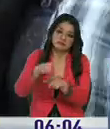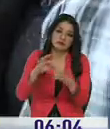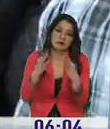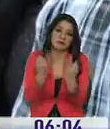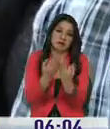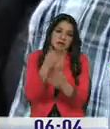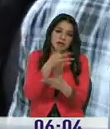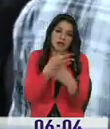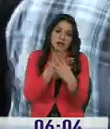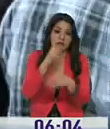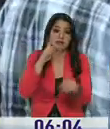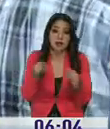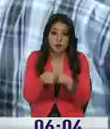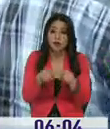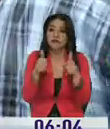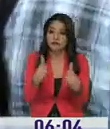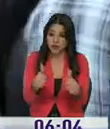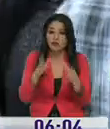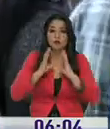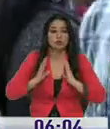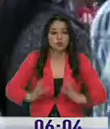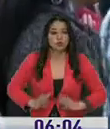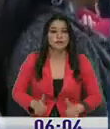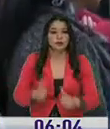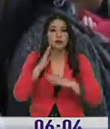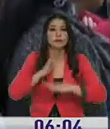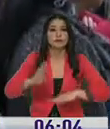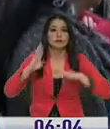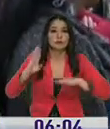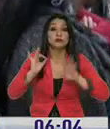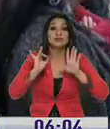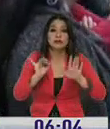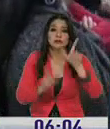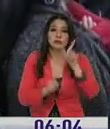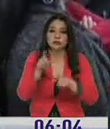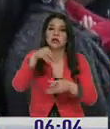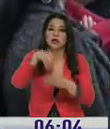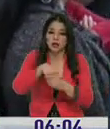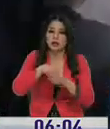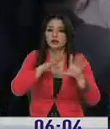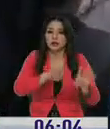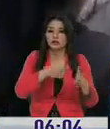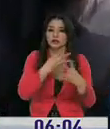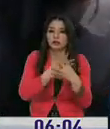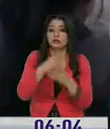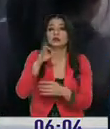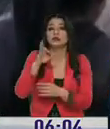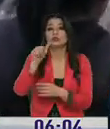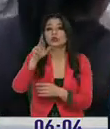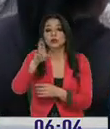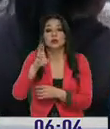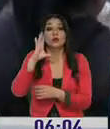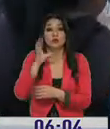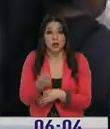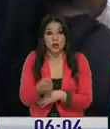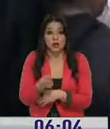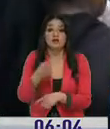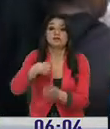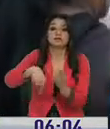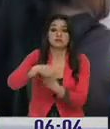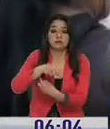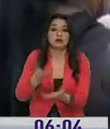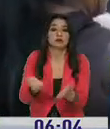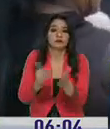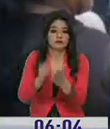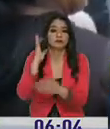con quienes firman un acuerdo de buen comportamiento de siete de las personas que se encuentran en el centro de rehabilitación del tour y en cuenta y que volverán al centro de rehabilitación